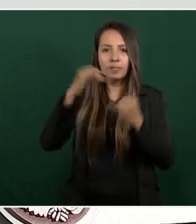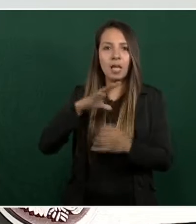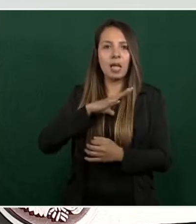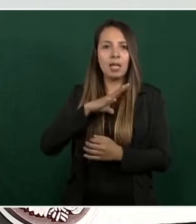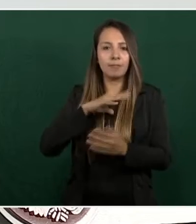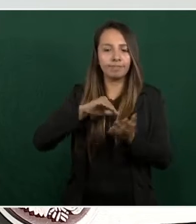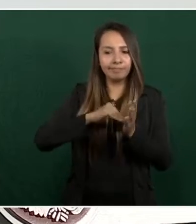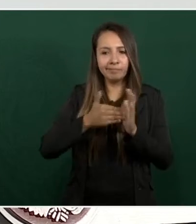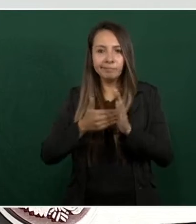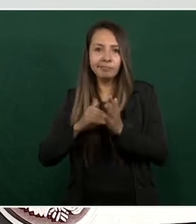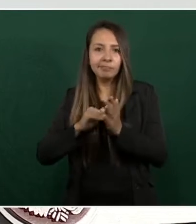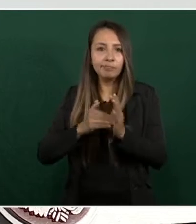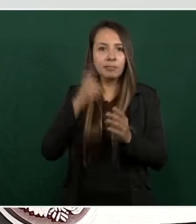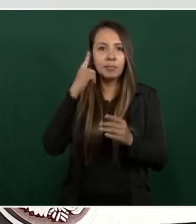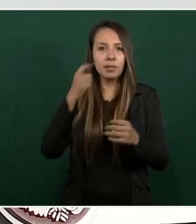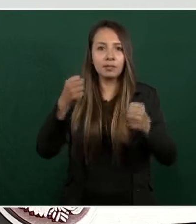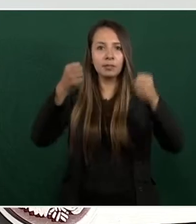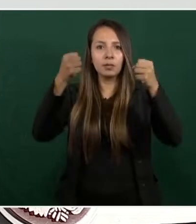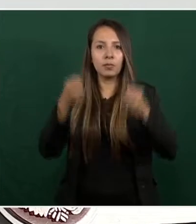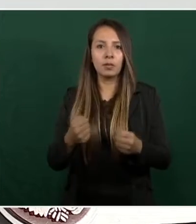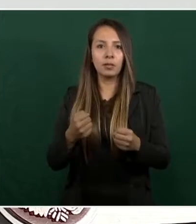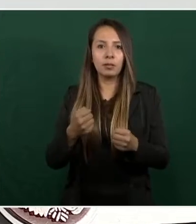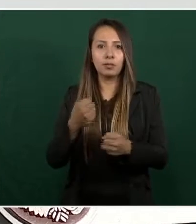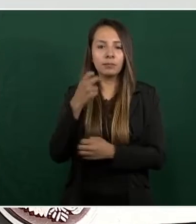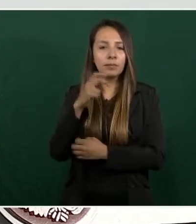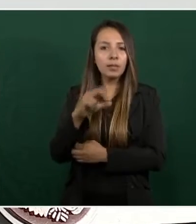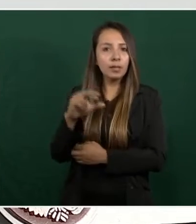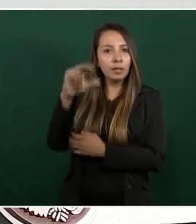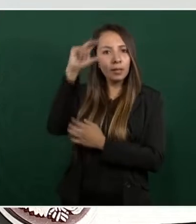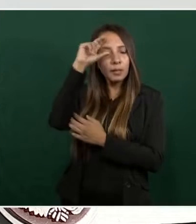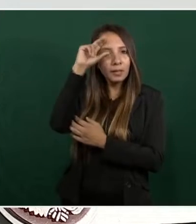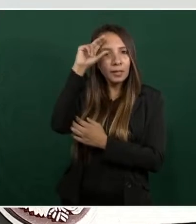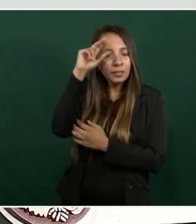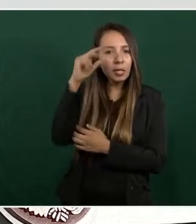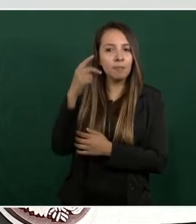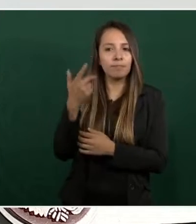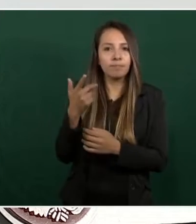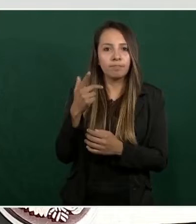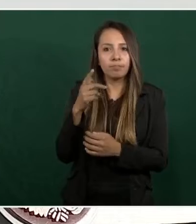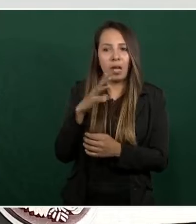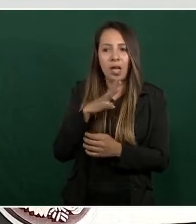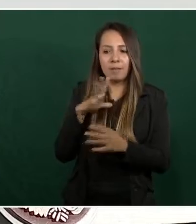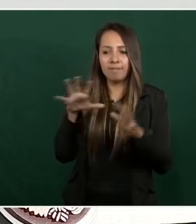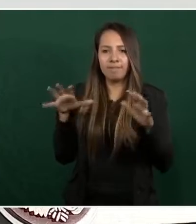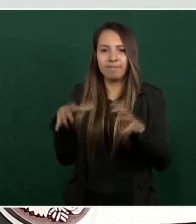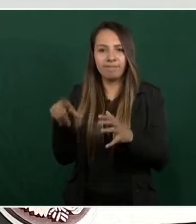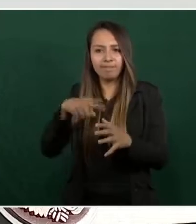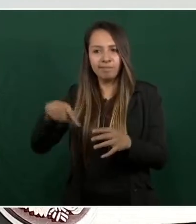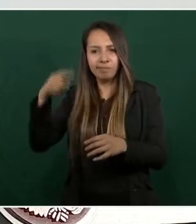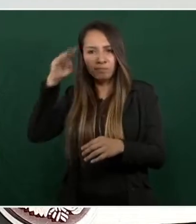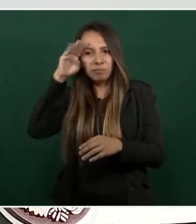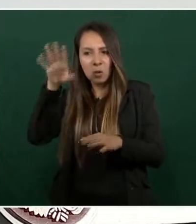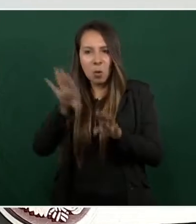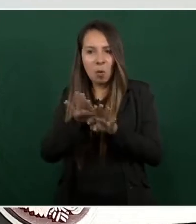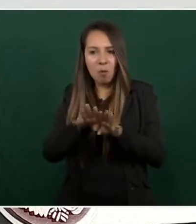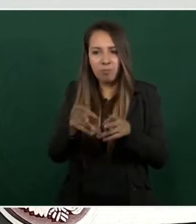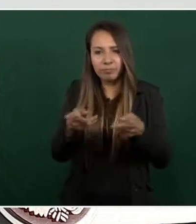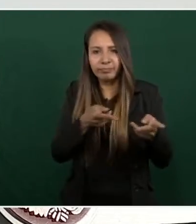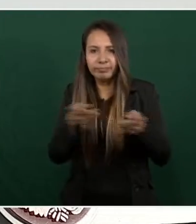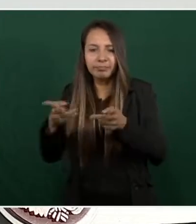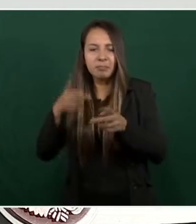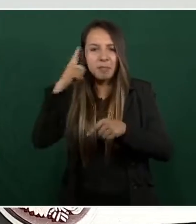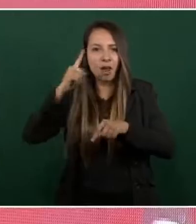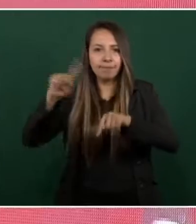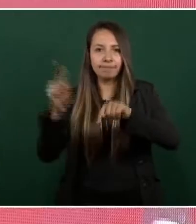es la coordinación con inteligencia y acciones en contra de las estructuras criminales. Y